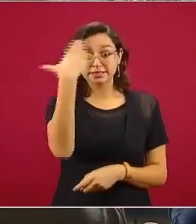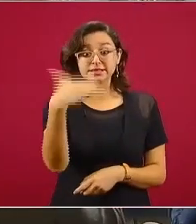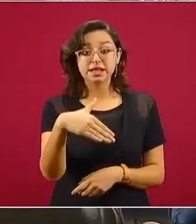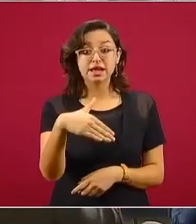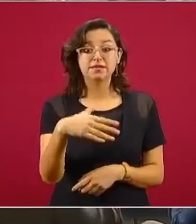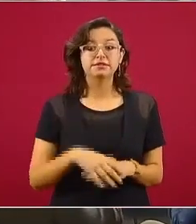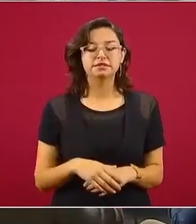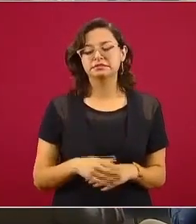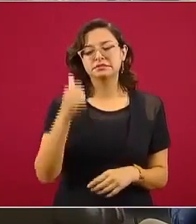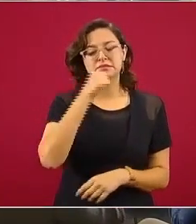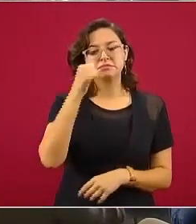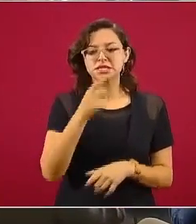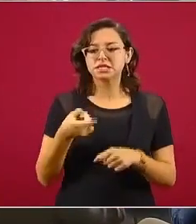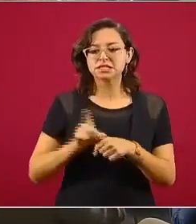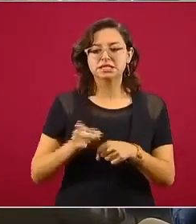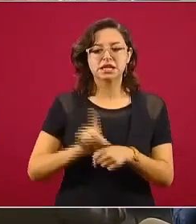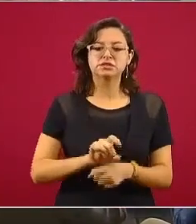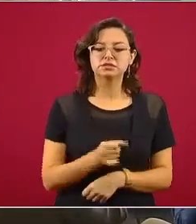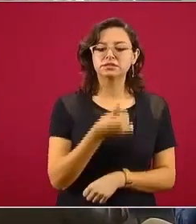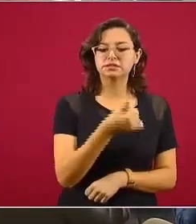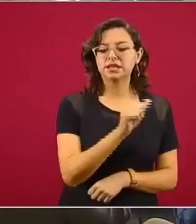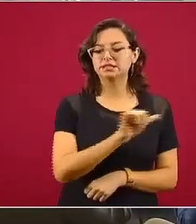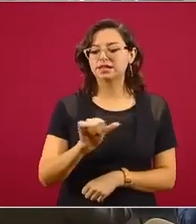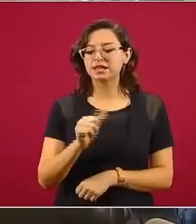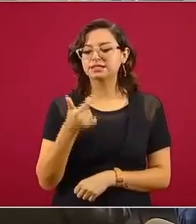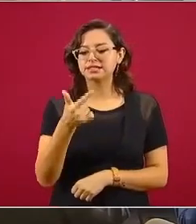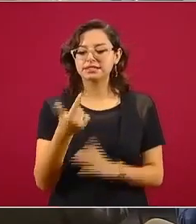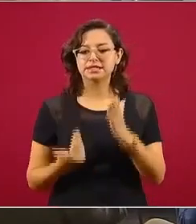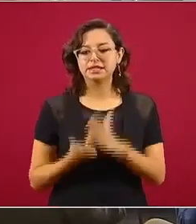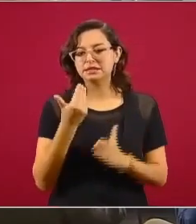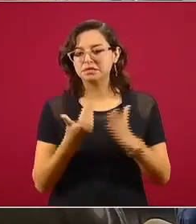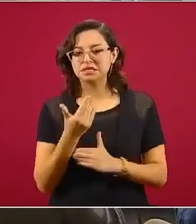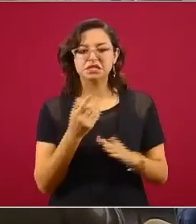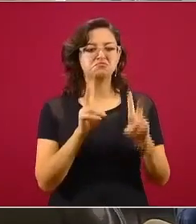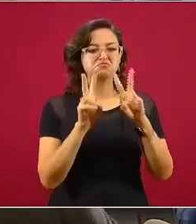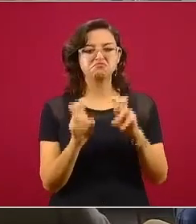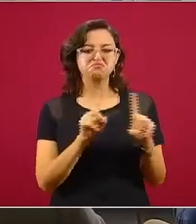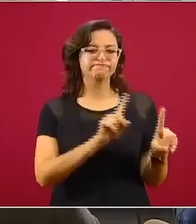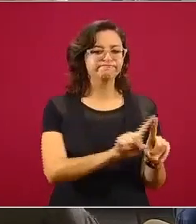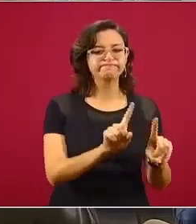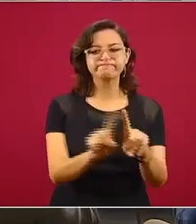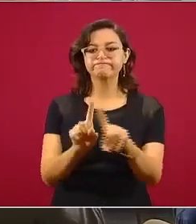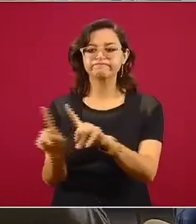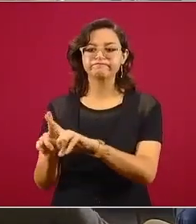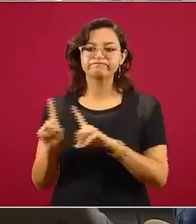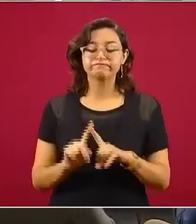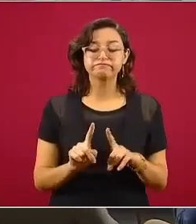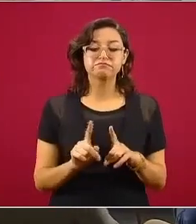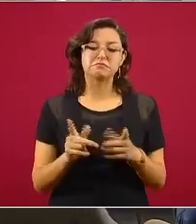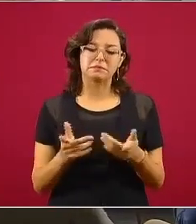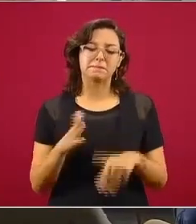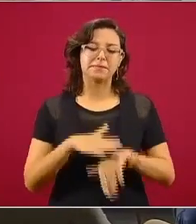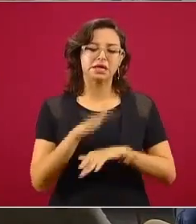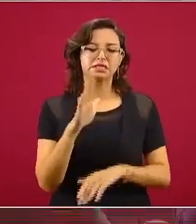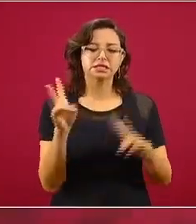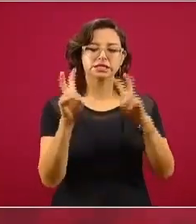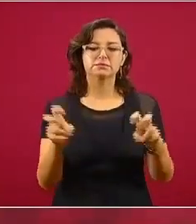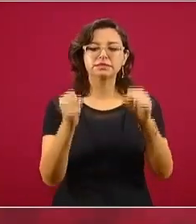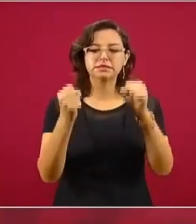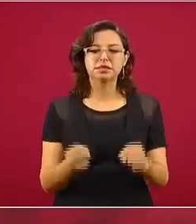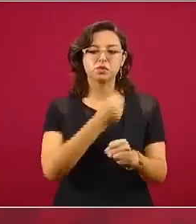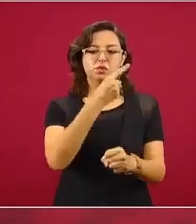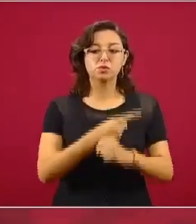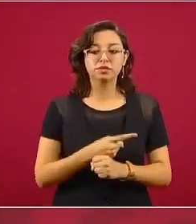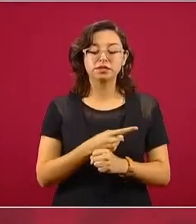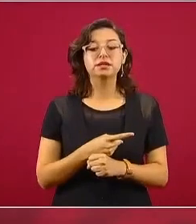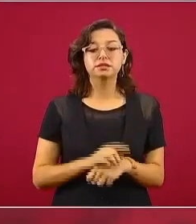de 6 a 7 tratamos varios asuntos, sobre todo de seguridad. Y